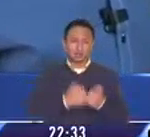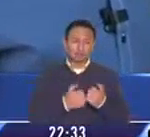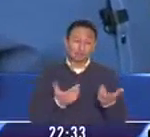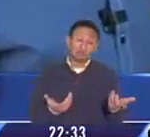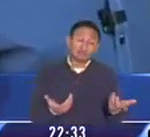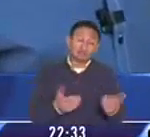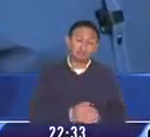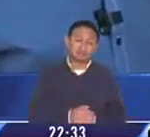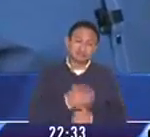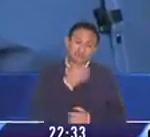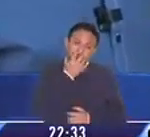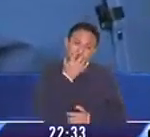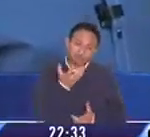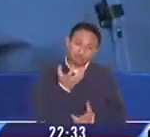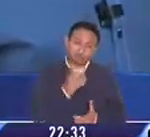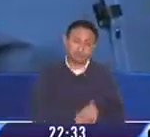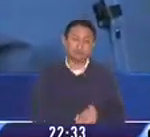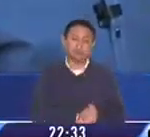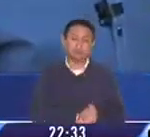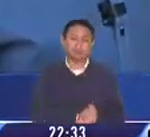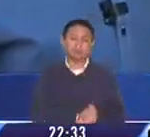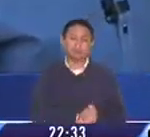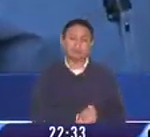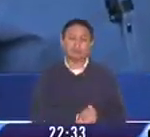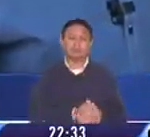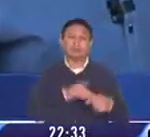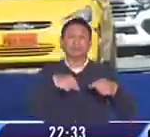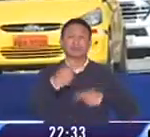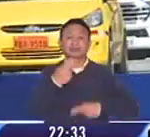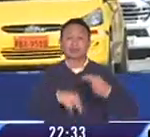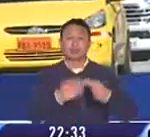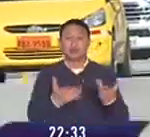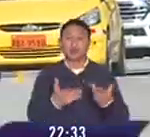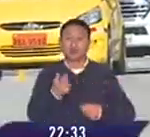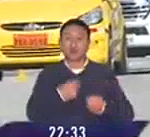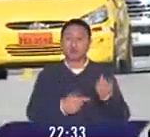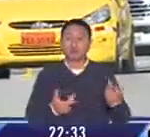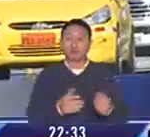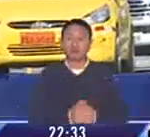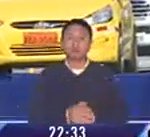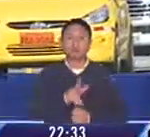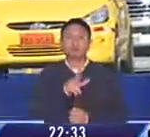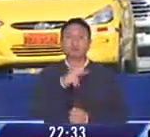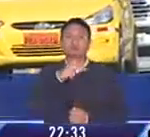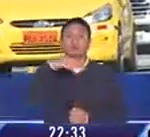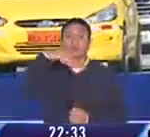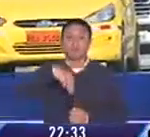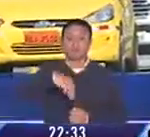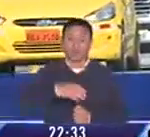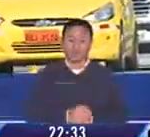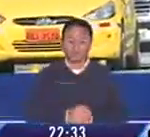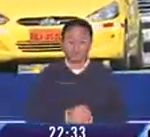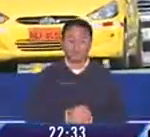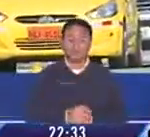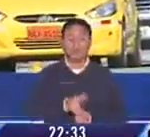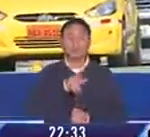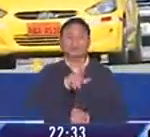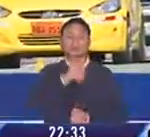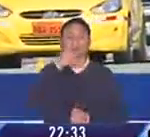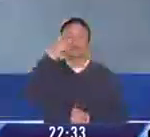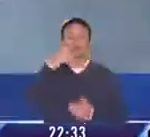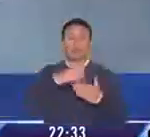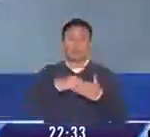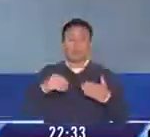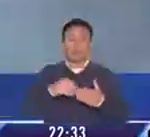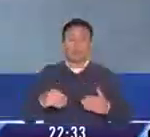afectados, indignados porque si no hay negocio. 3 kilómetros fueron rehabilitados con una inversión de más de